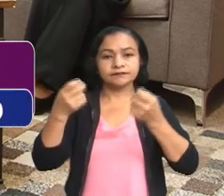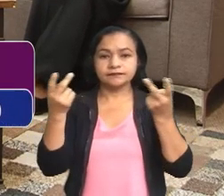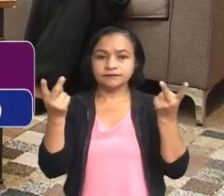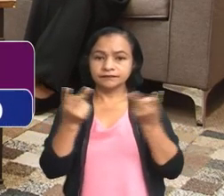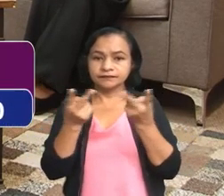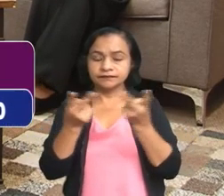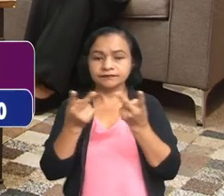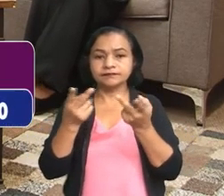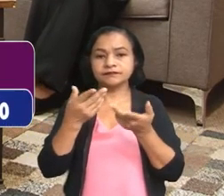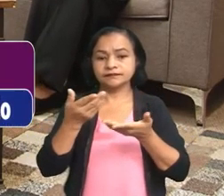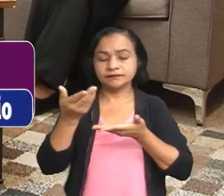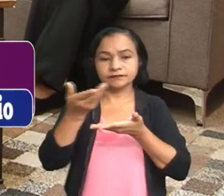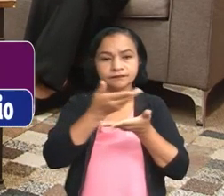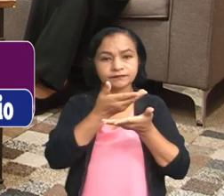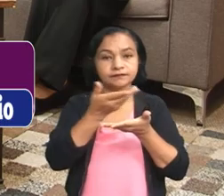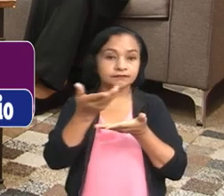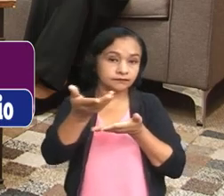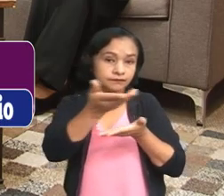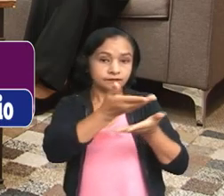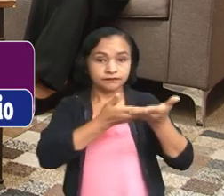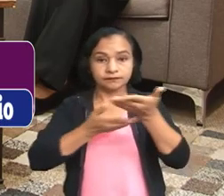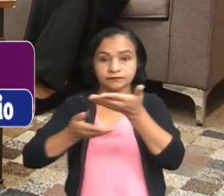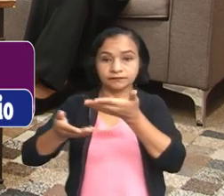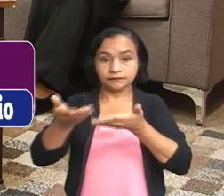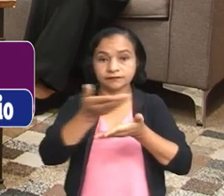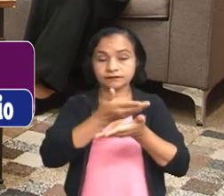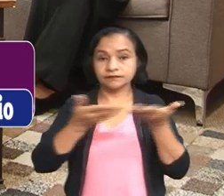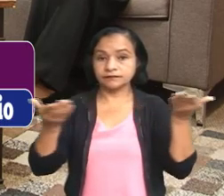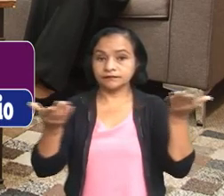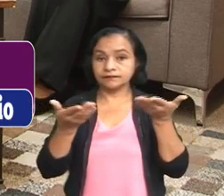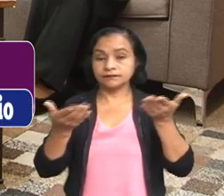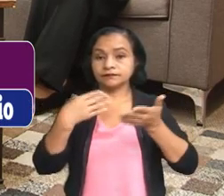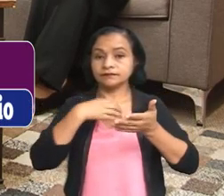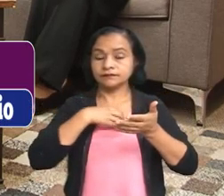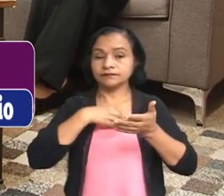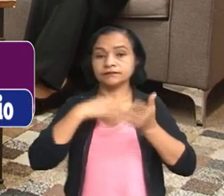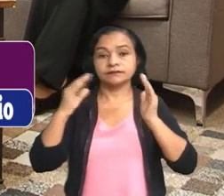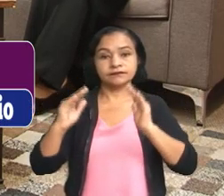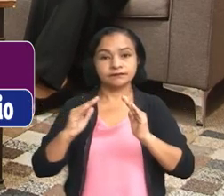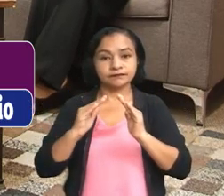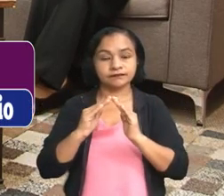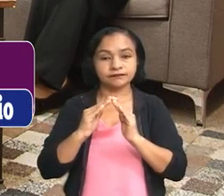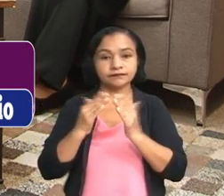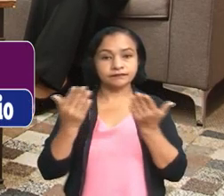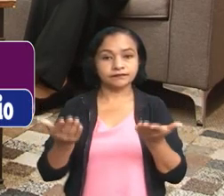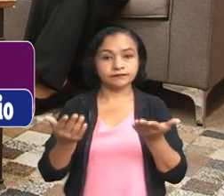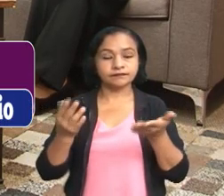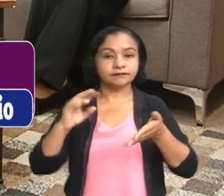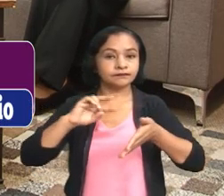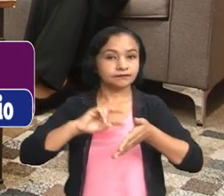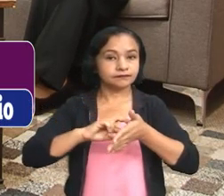podido transmitir cosas, entonces hay también a lo interno del hogar esa